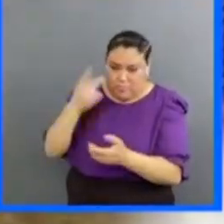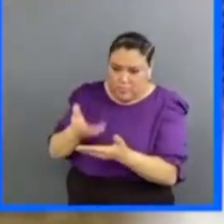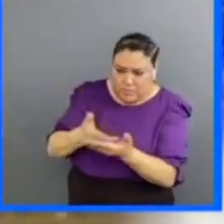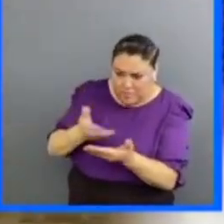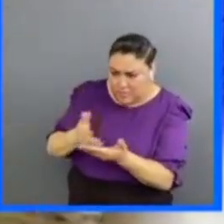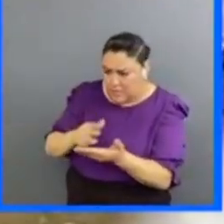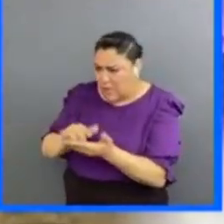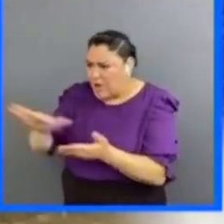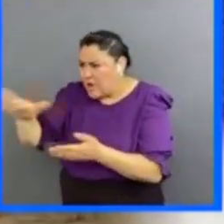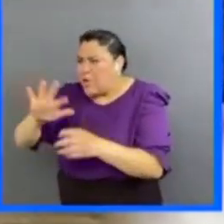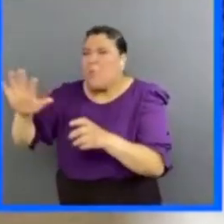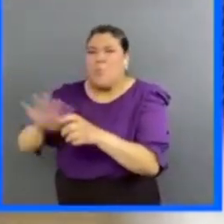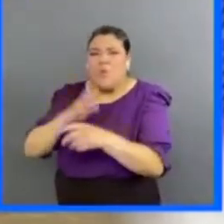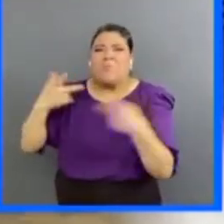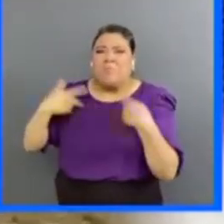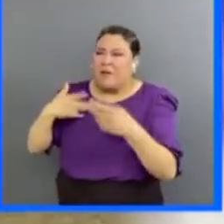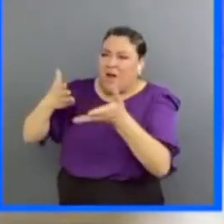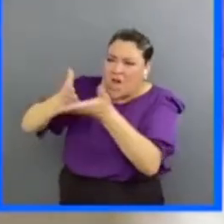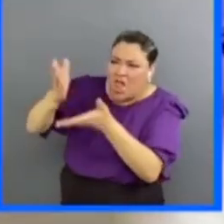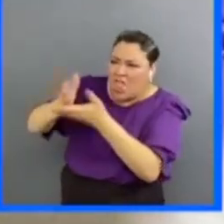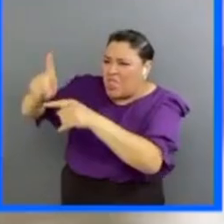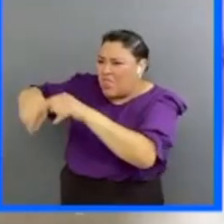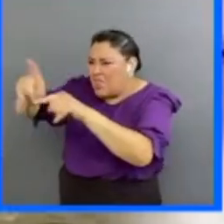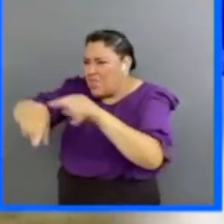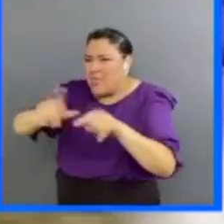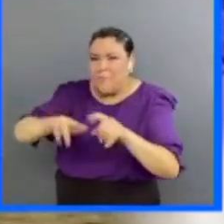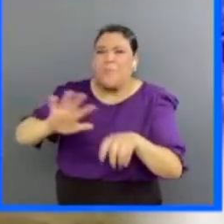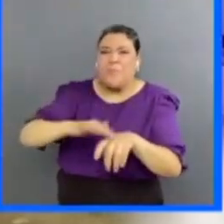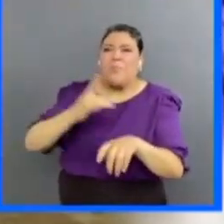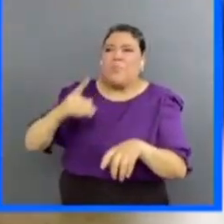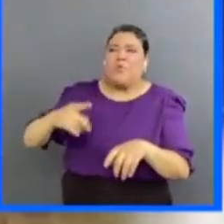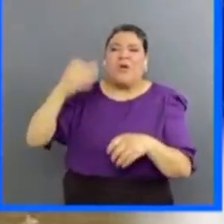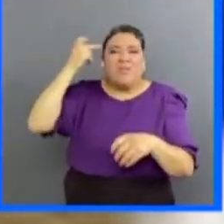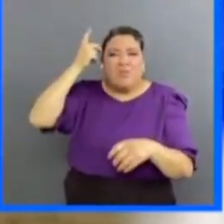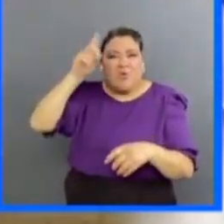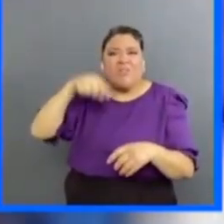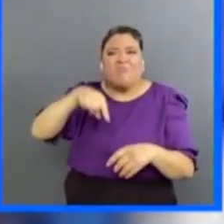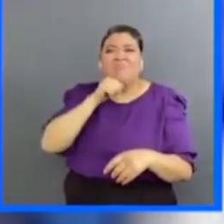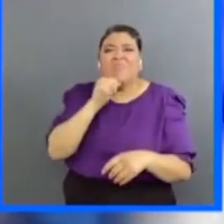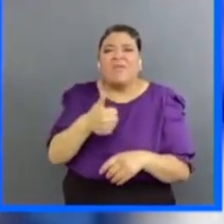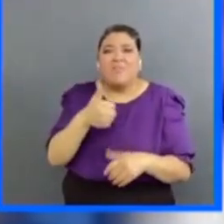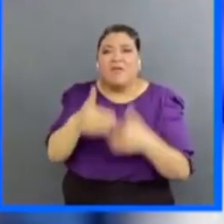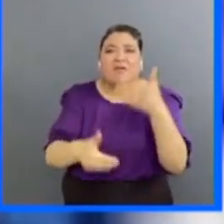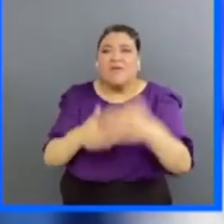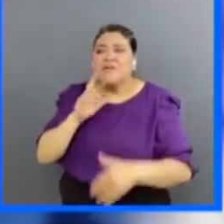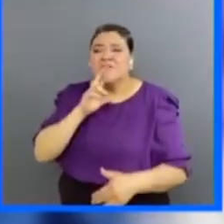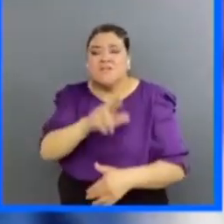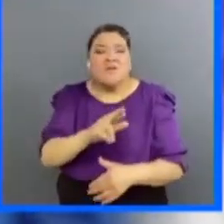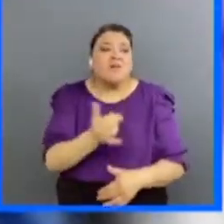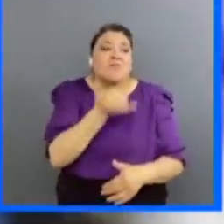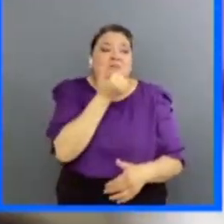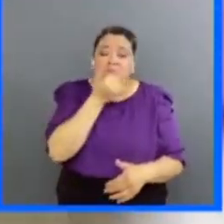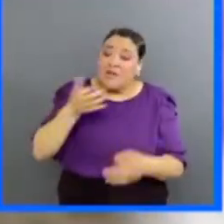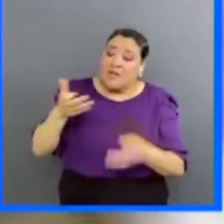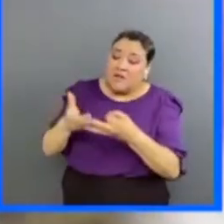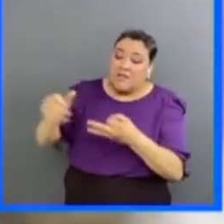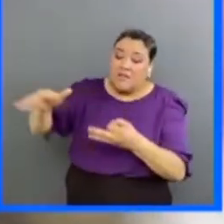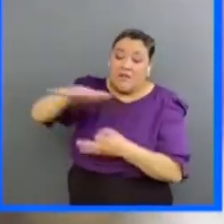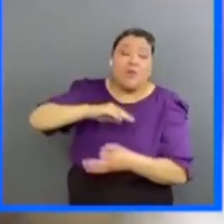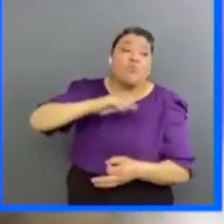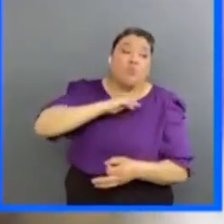se estaría interviniendo un área que no es de su competencia, esta respondió que la zona es parte del municipio de